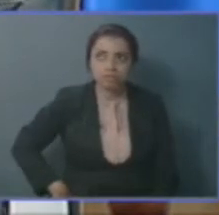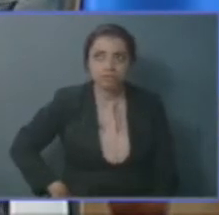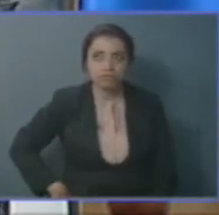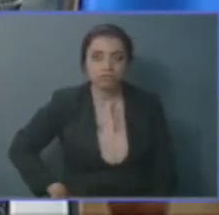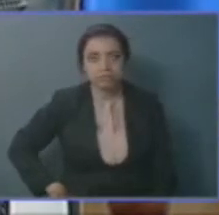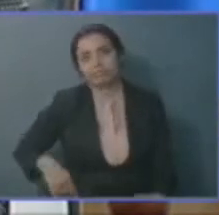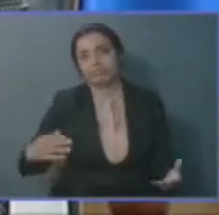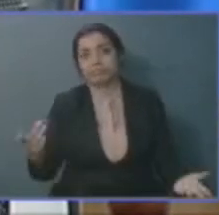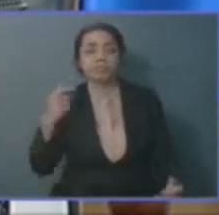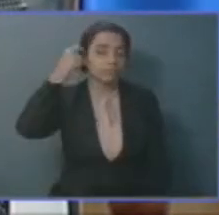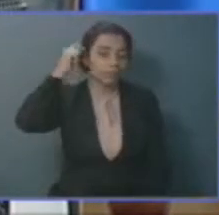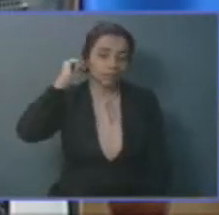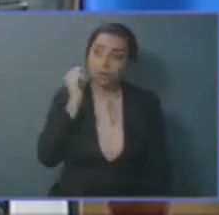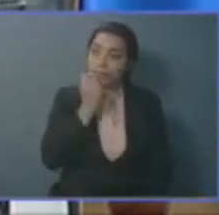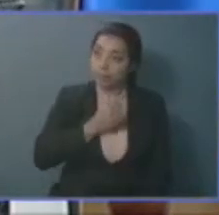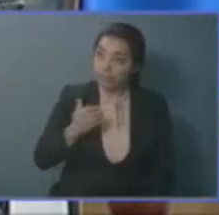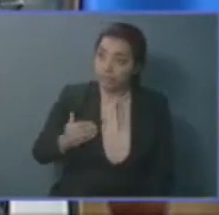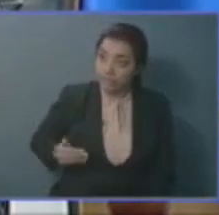Señor presidente,